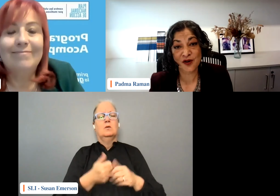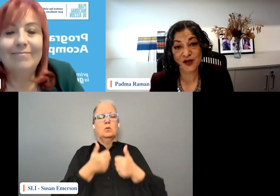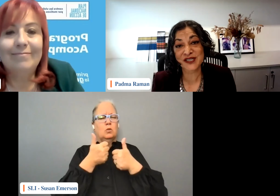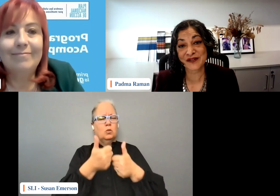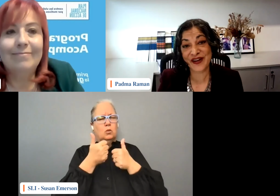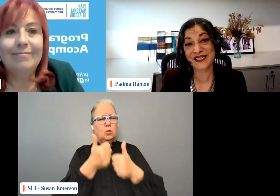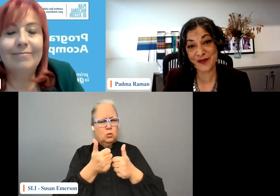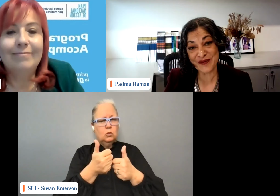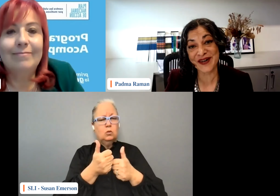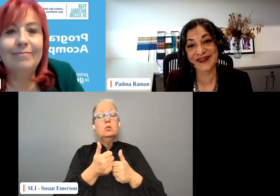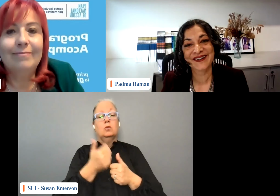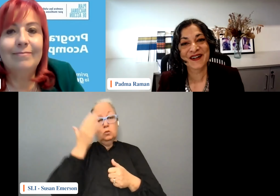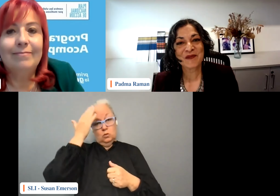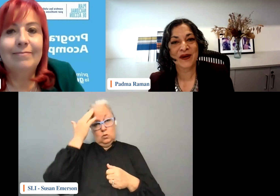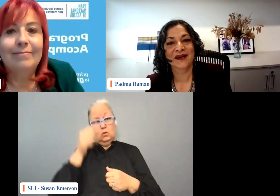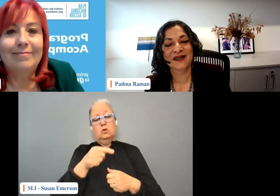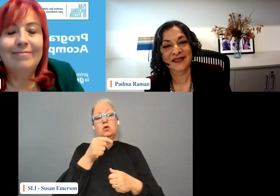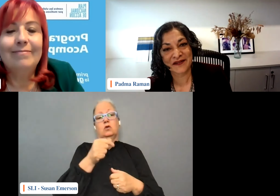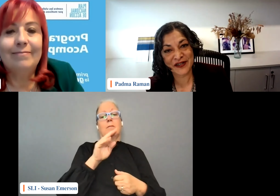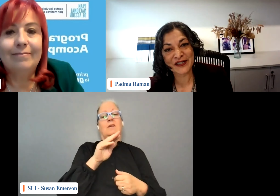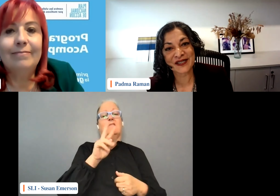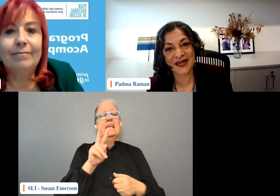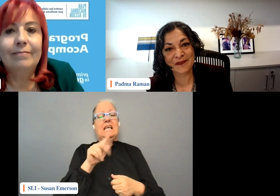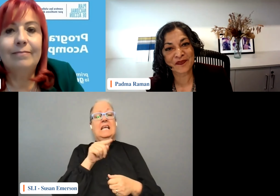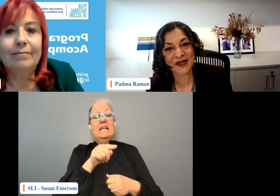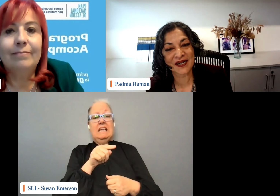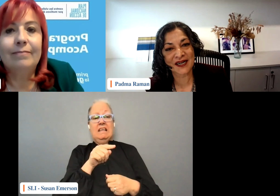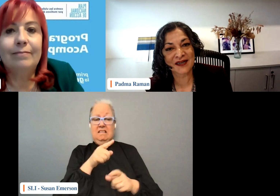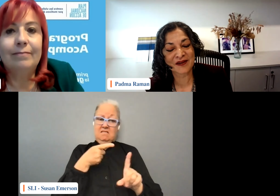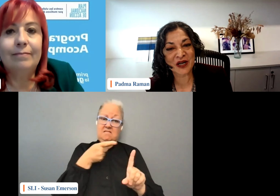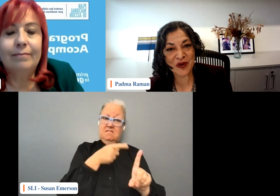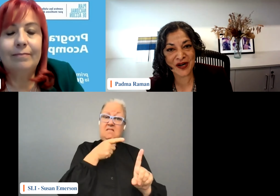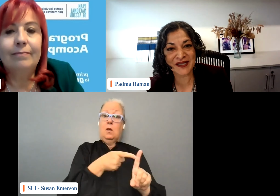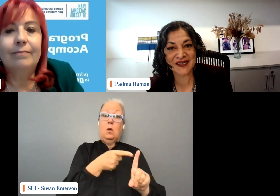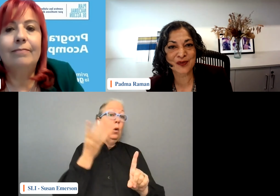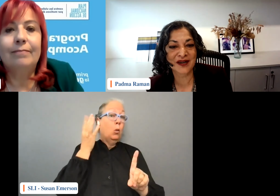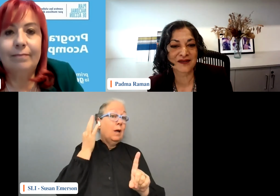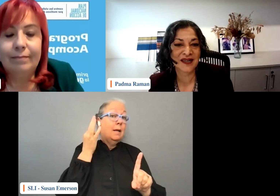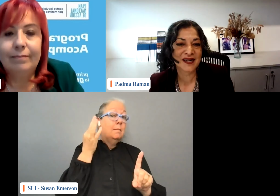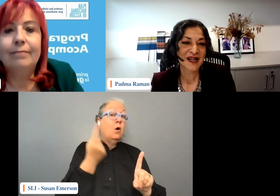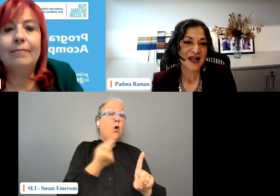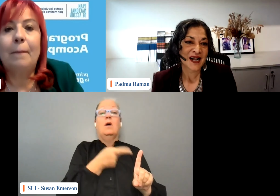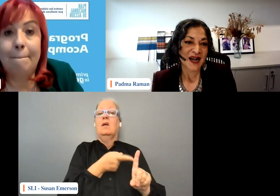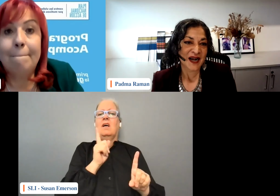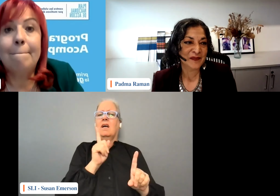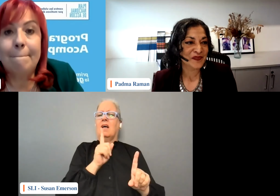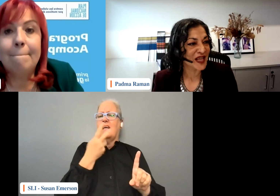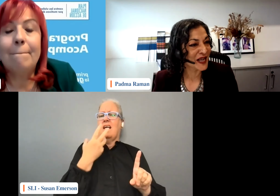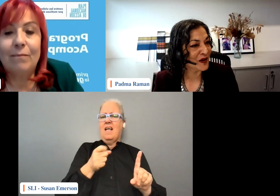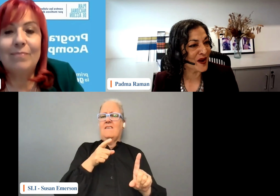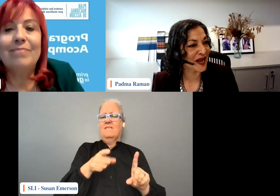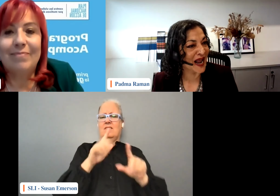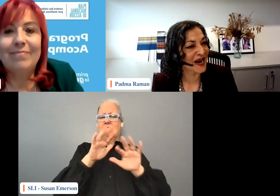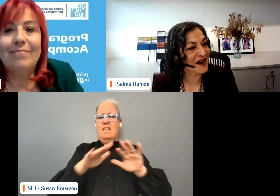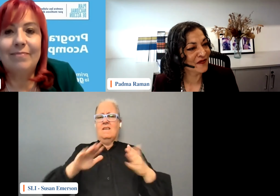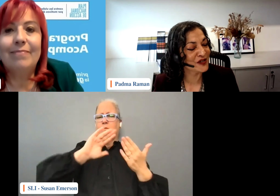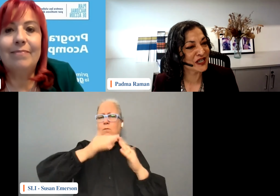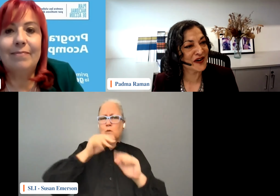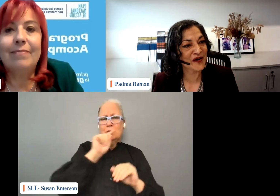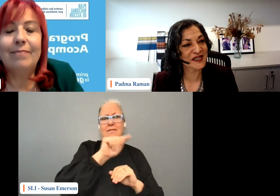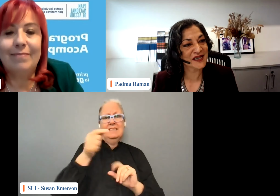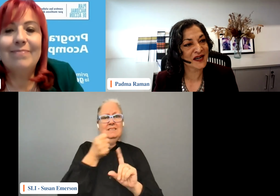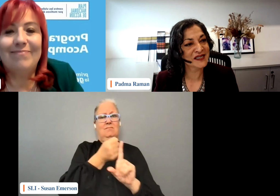recognized as not just affecting women, but diverse communities as well. Thank you again